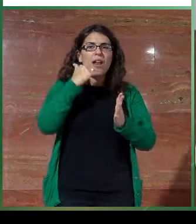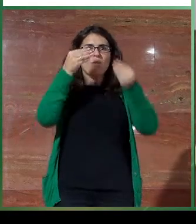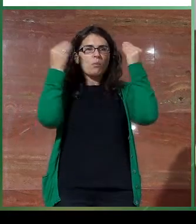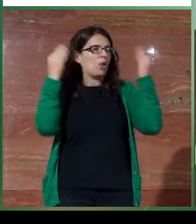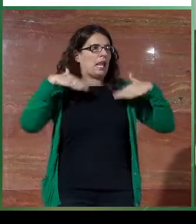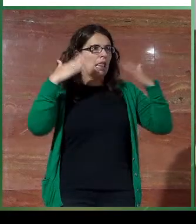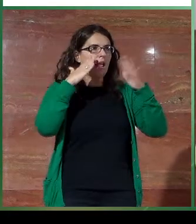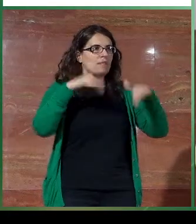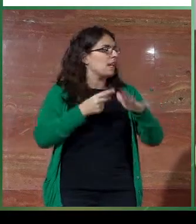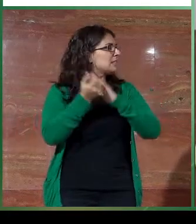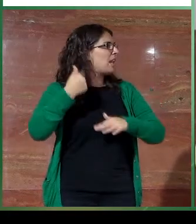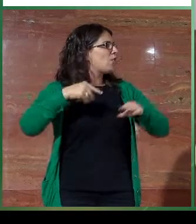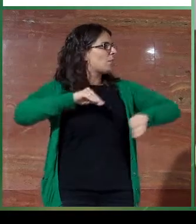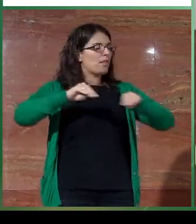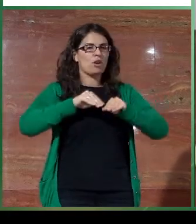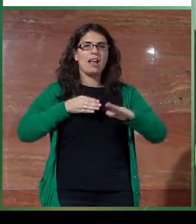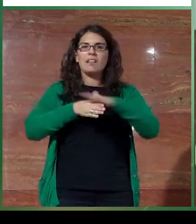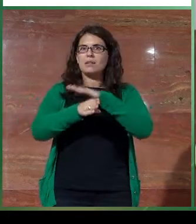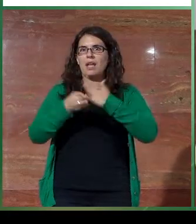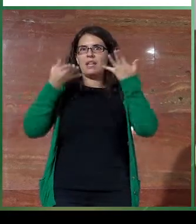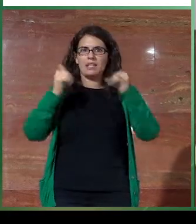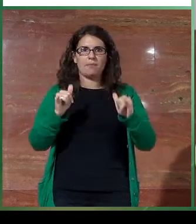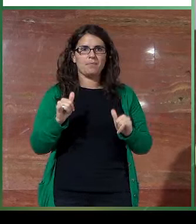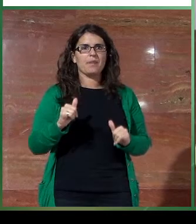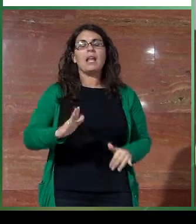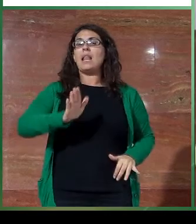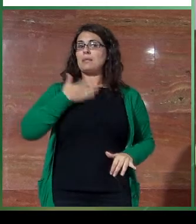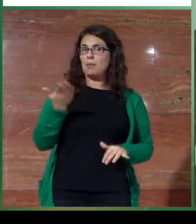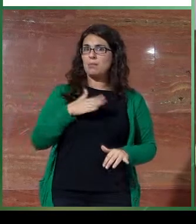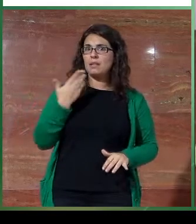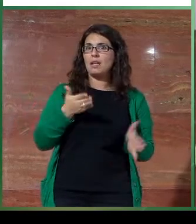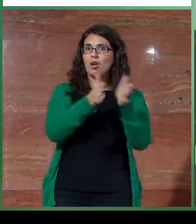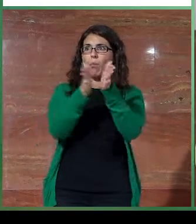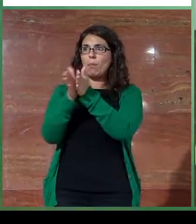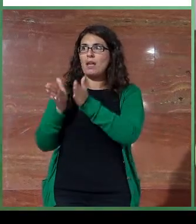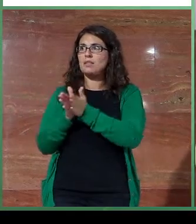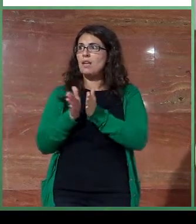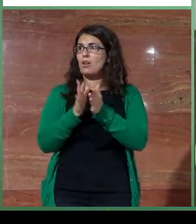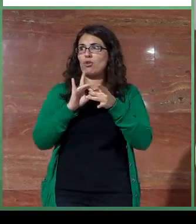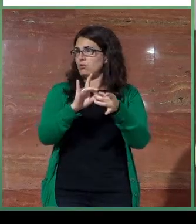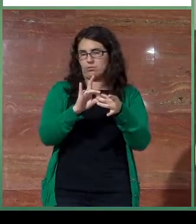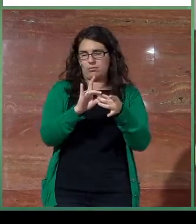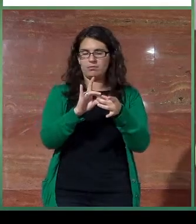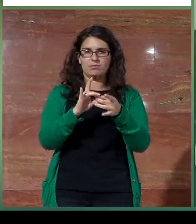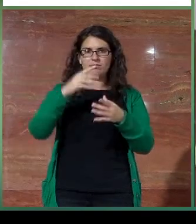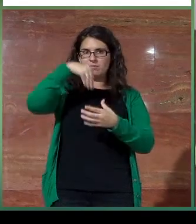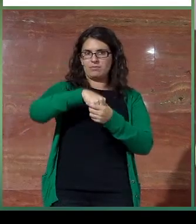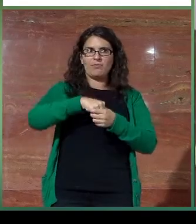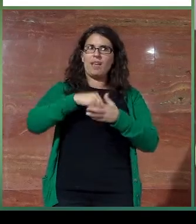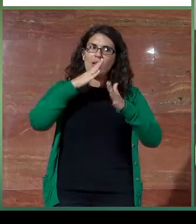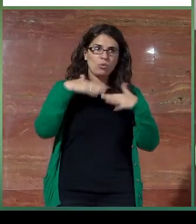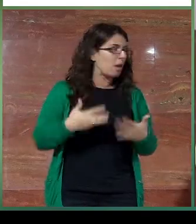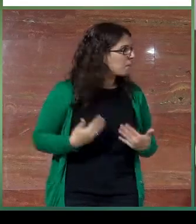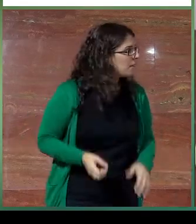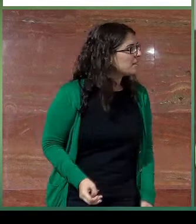formación en accesibilidad. Y lamentablemente los compañeros con los que hablo, incluso actualmente, pues la sensibilidad